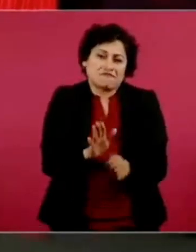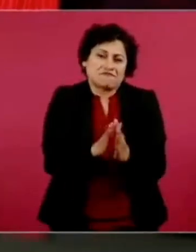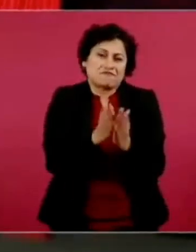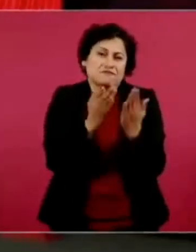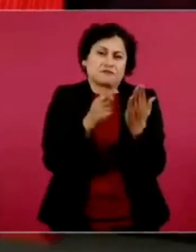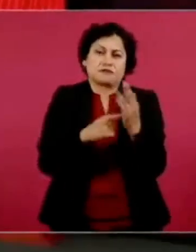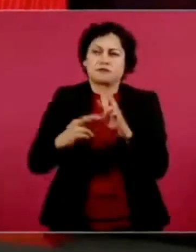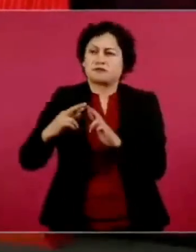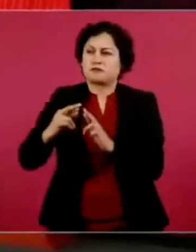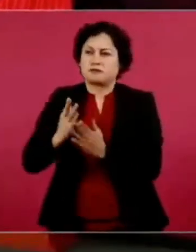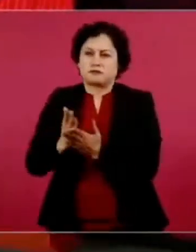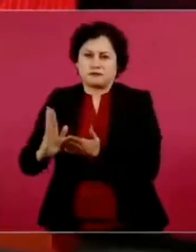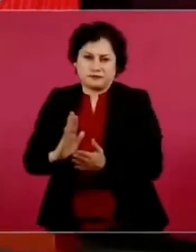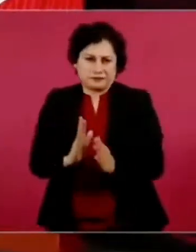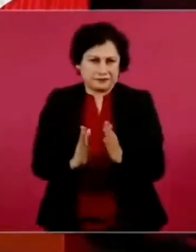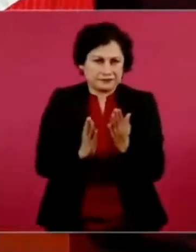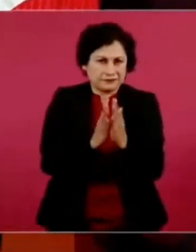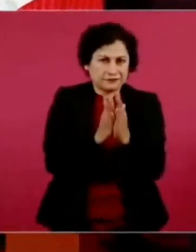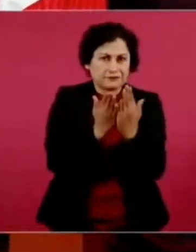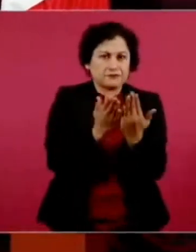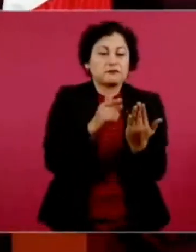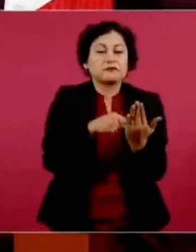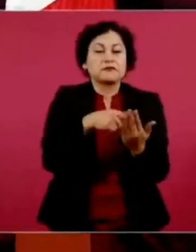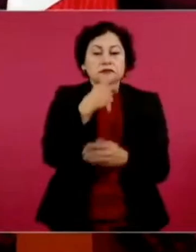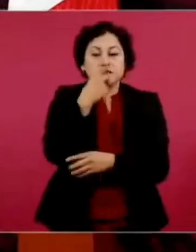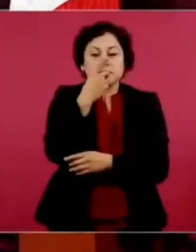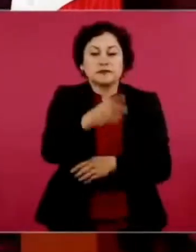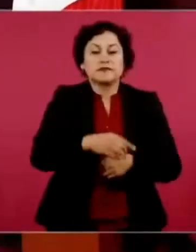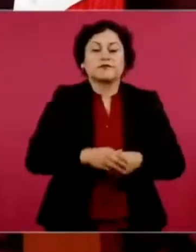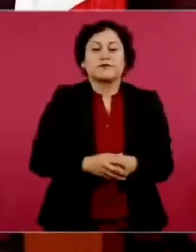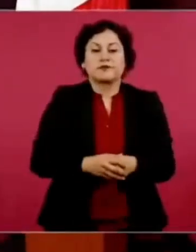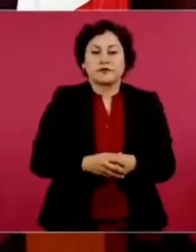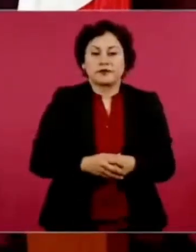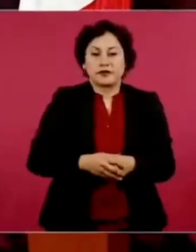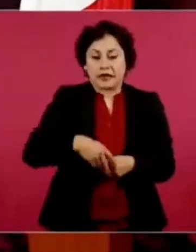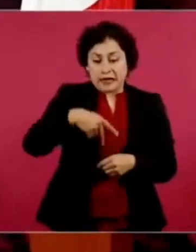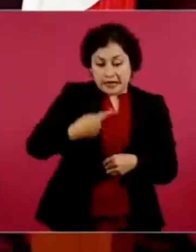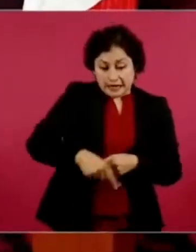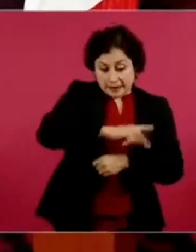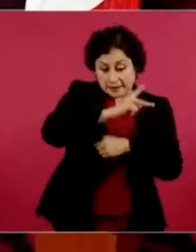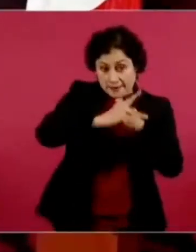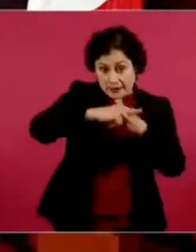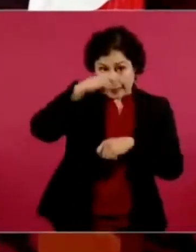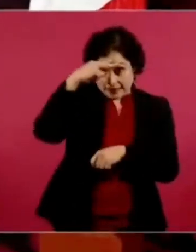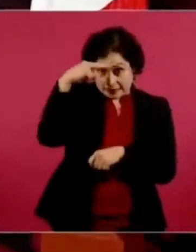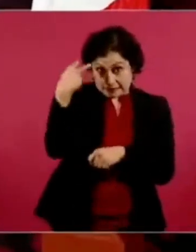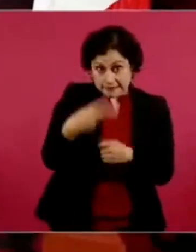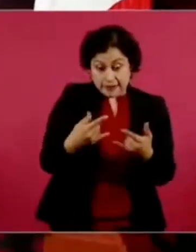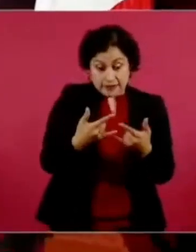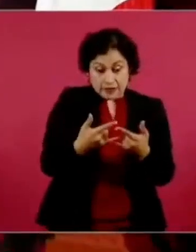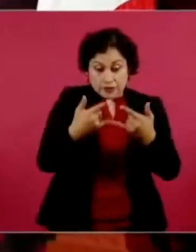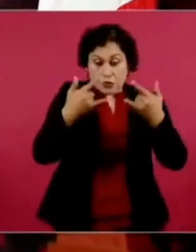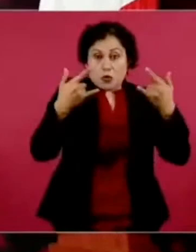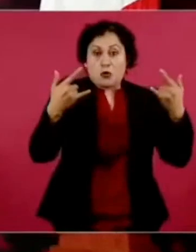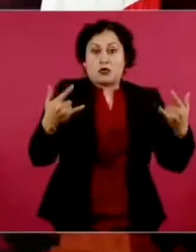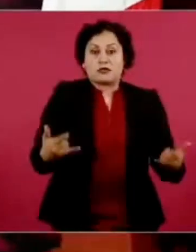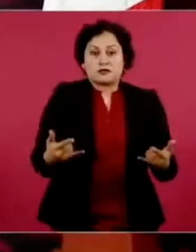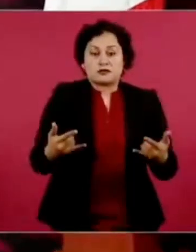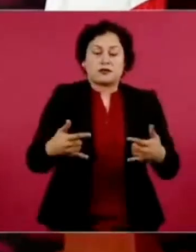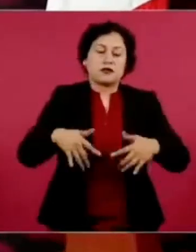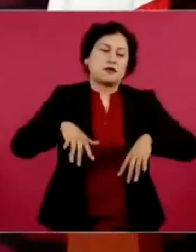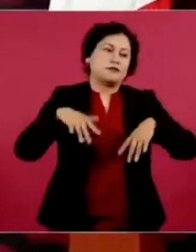En la historia de México hay algo que en realidad es único en el mundo.